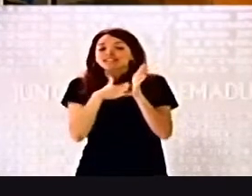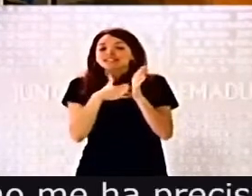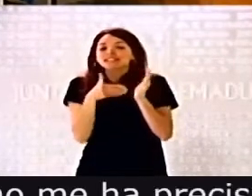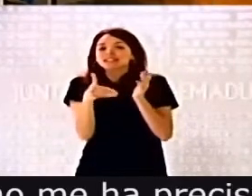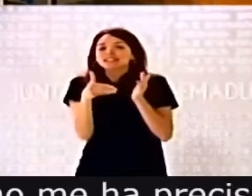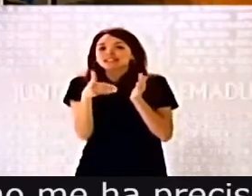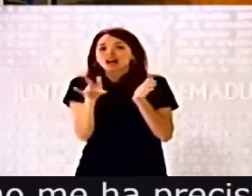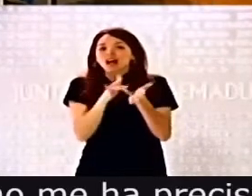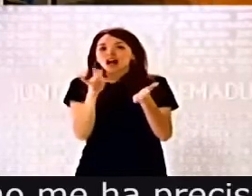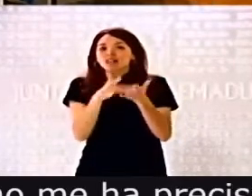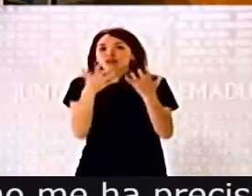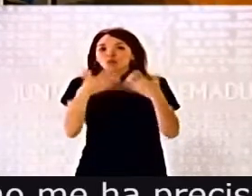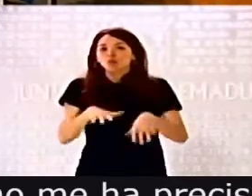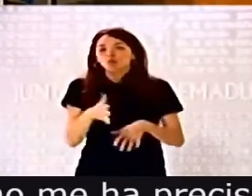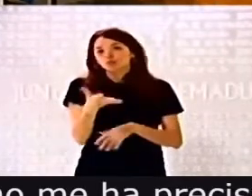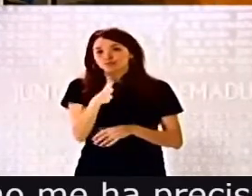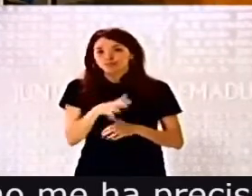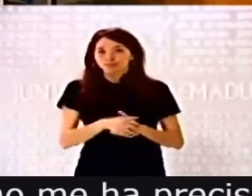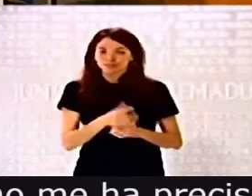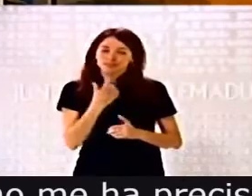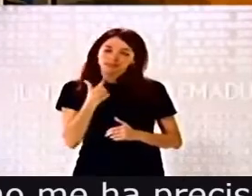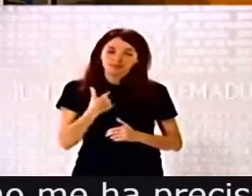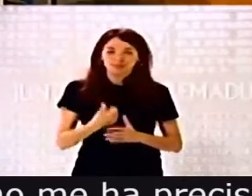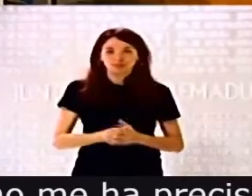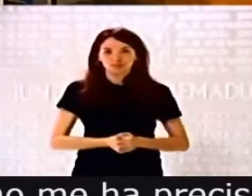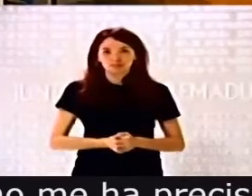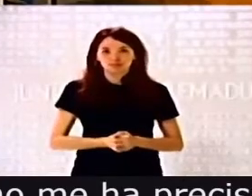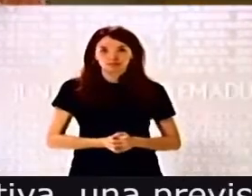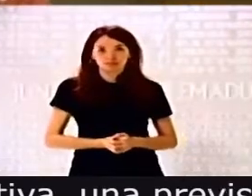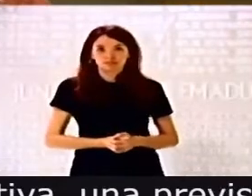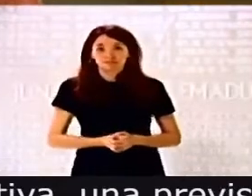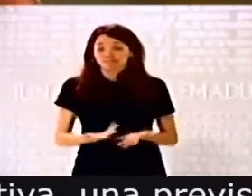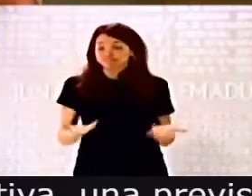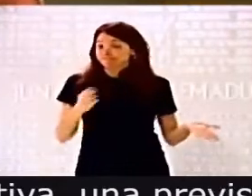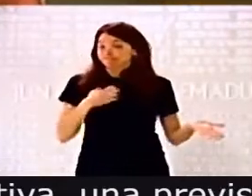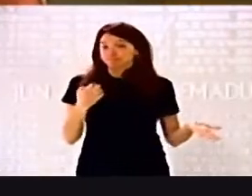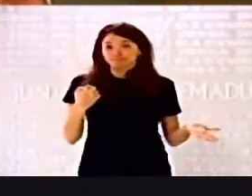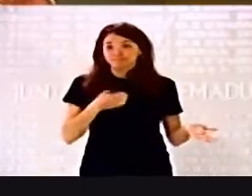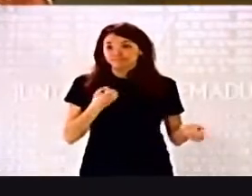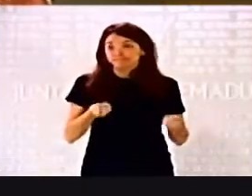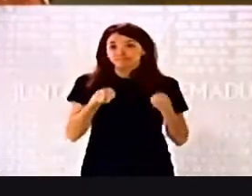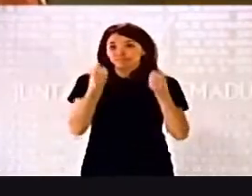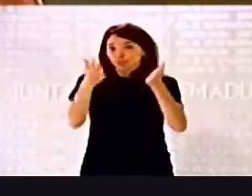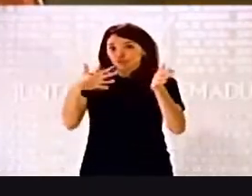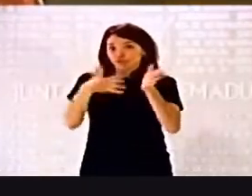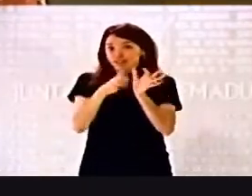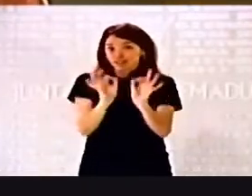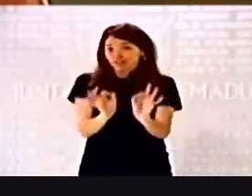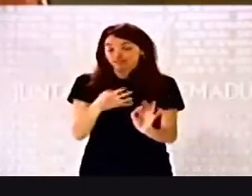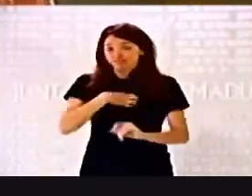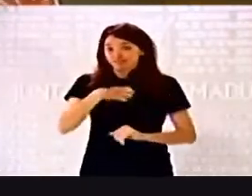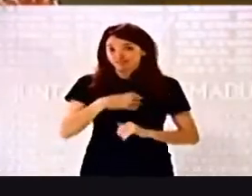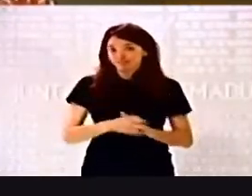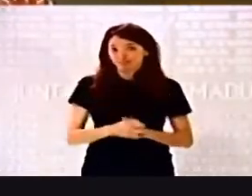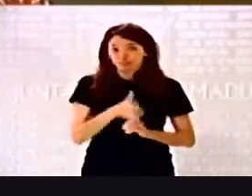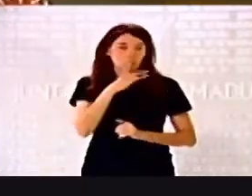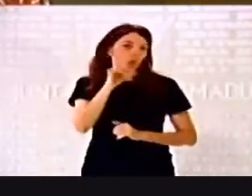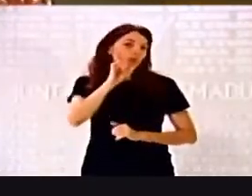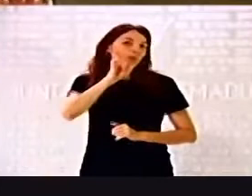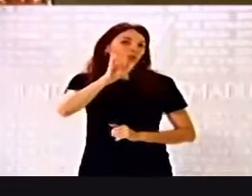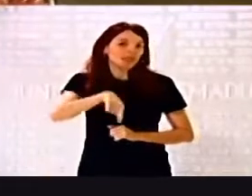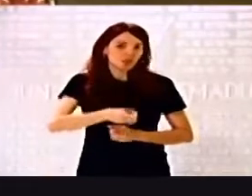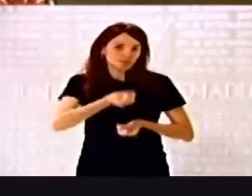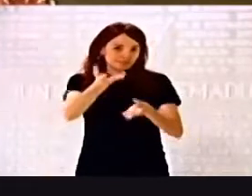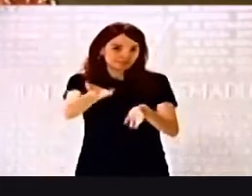esa agenda activa, una previsión de futuro, venga. Es que no te puedo confirmar una fecha concreta porque mentiría. Es